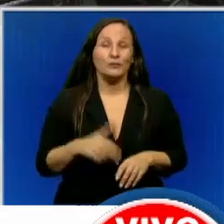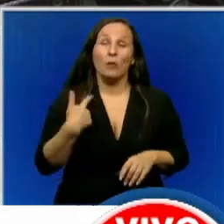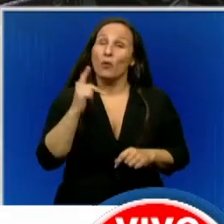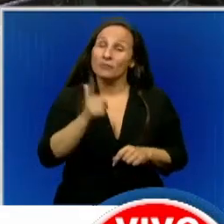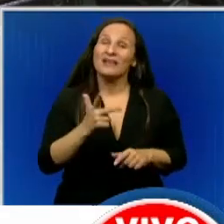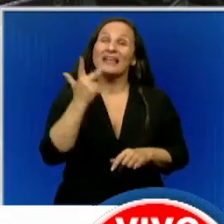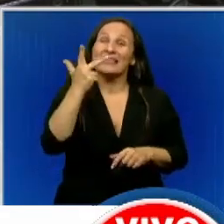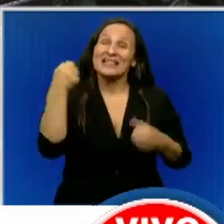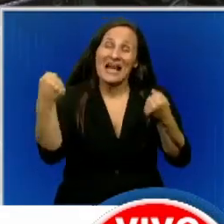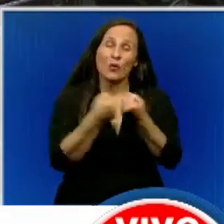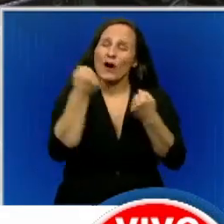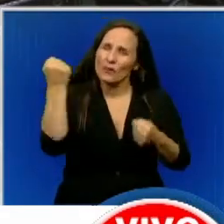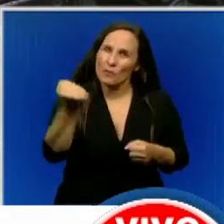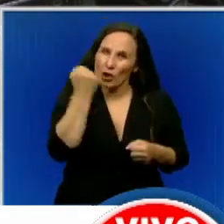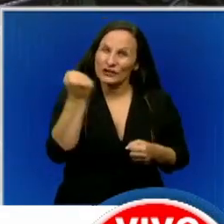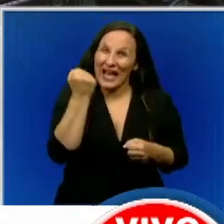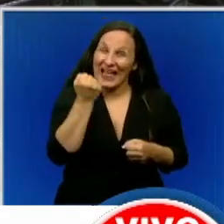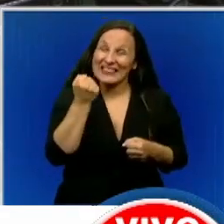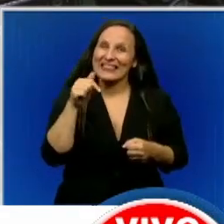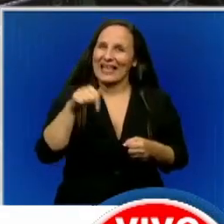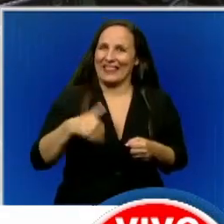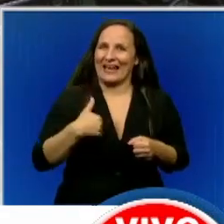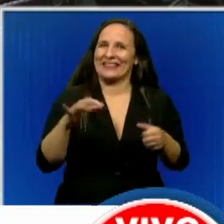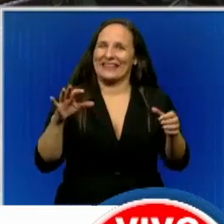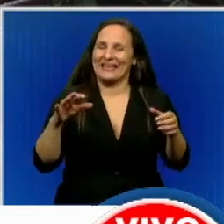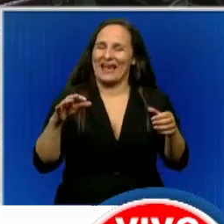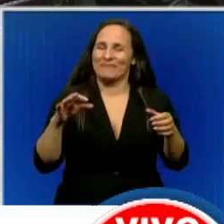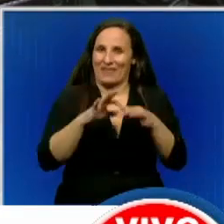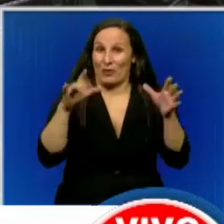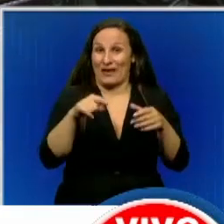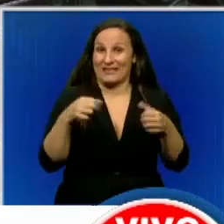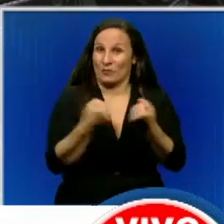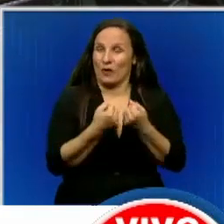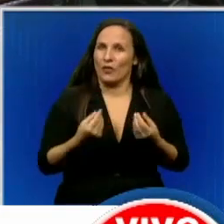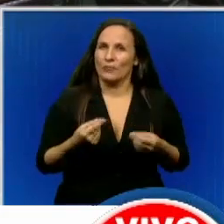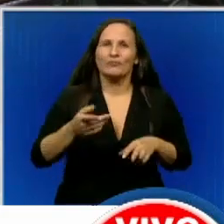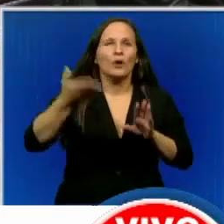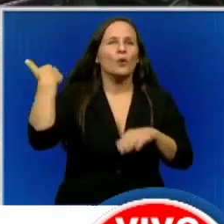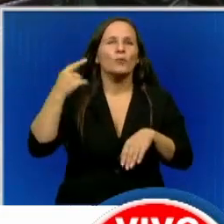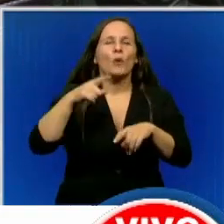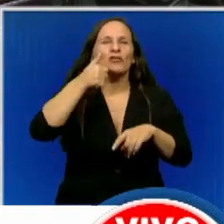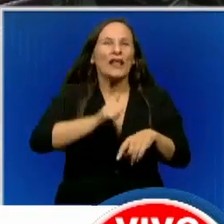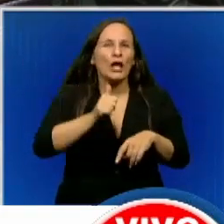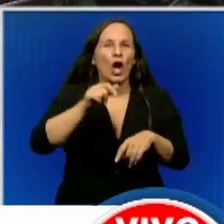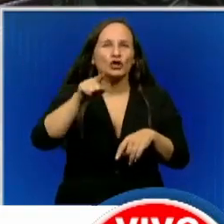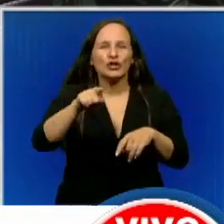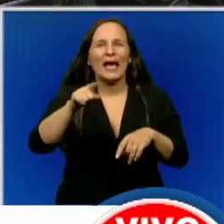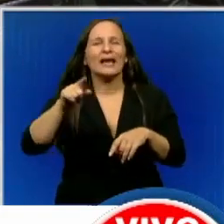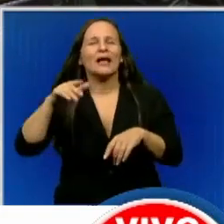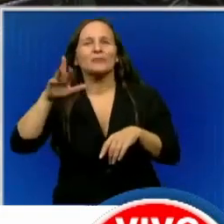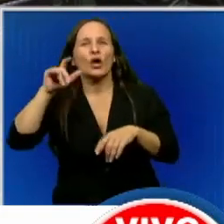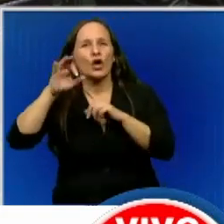acuerdos políticos que son un hito en la democratización del país. ¿Qué hubiese sido de este país si Irigoyen no hubiese pactado con Roque Sáenz